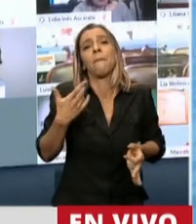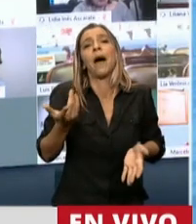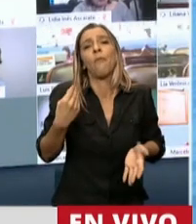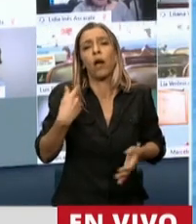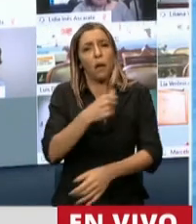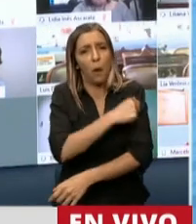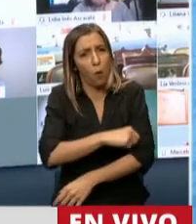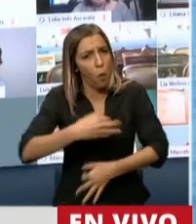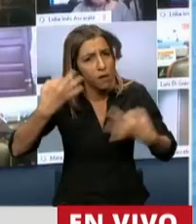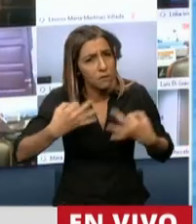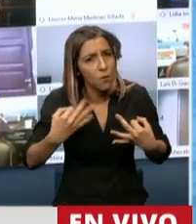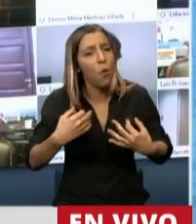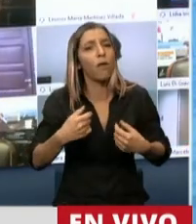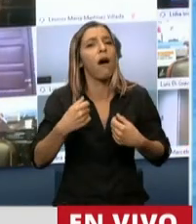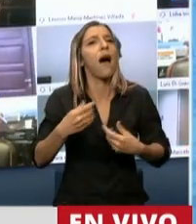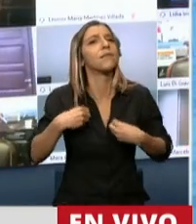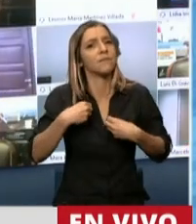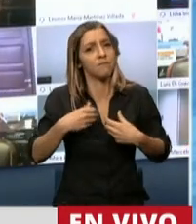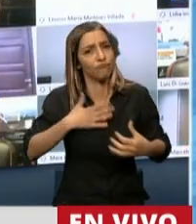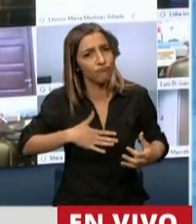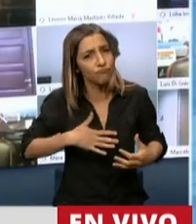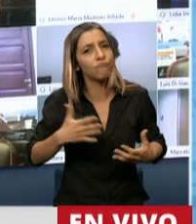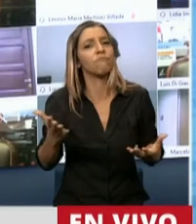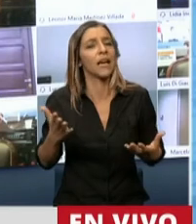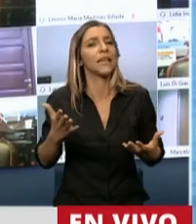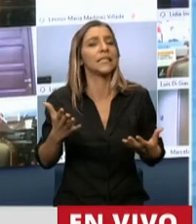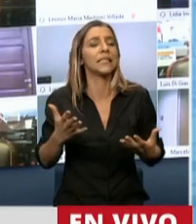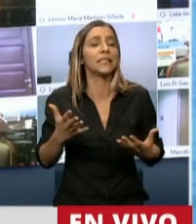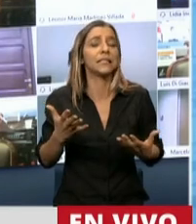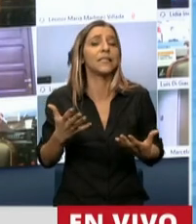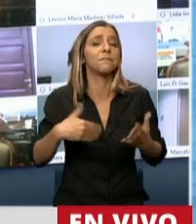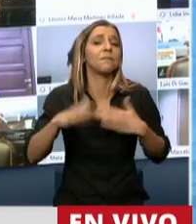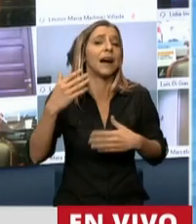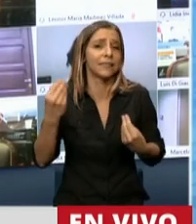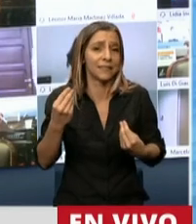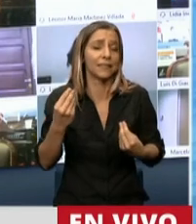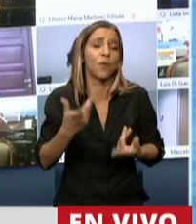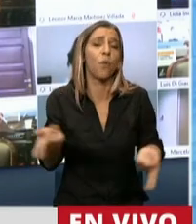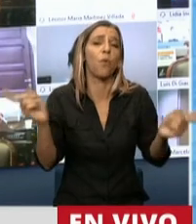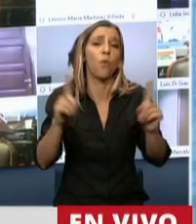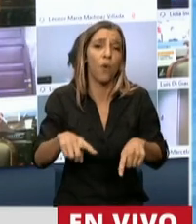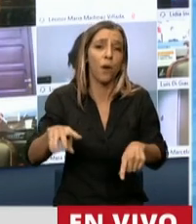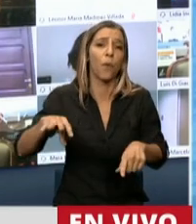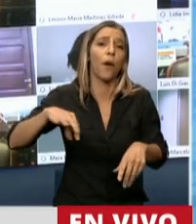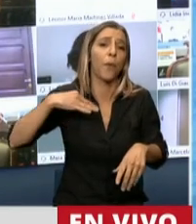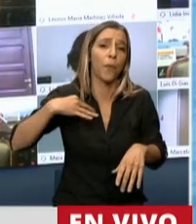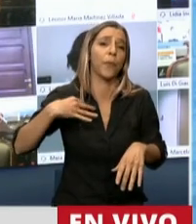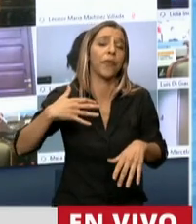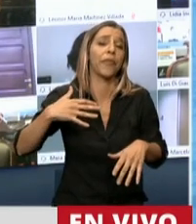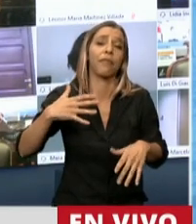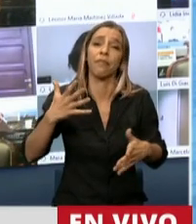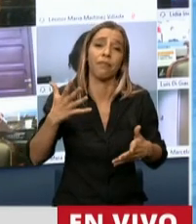nos dé seguridad, garantías y sobre todas las cosas nos devuelva a una vida más cercana de la que teníamos